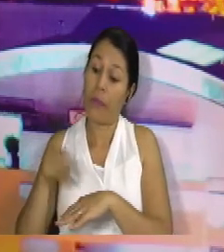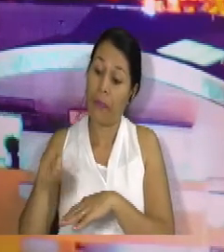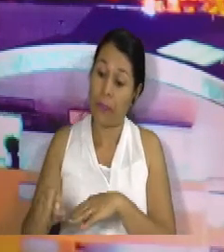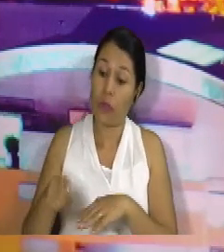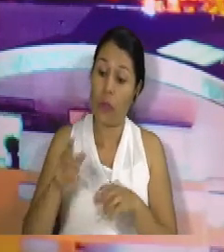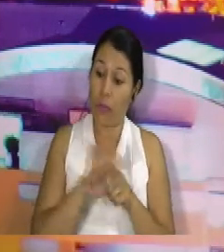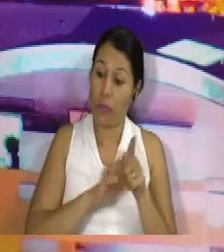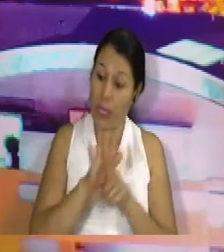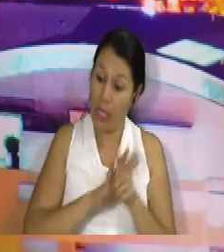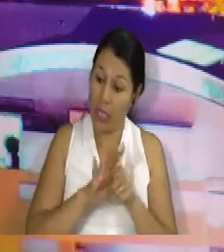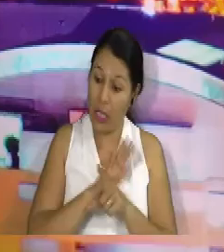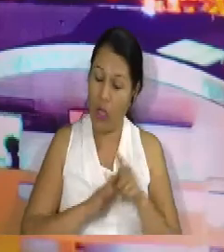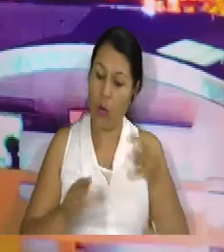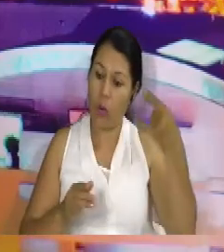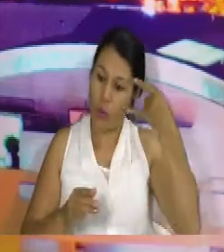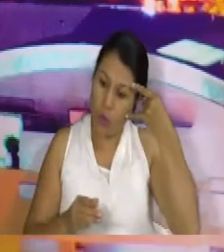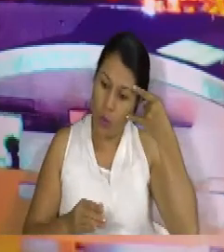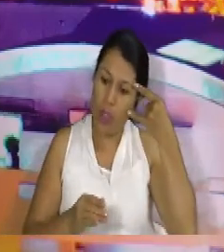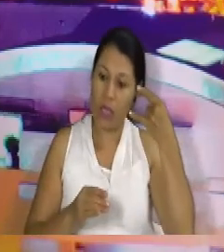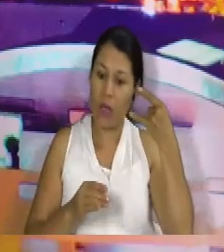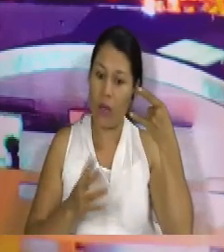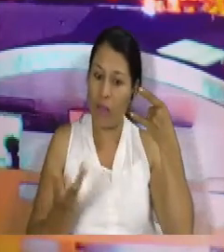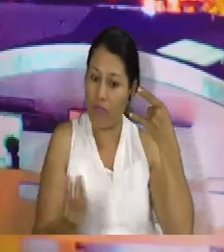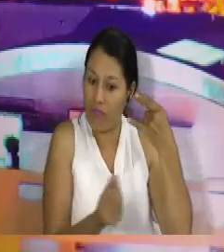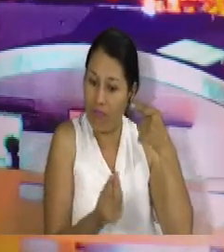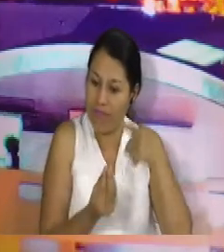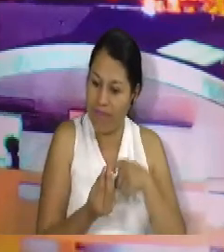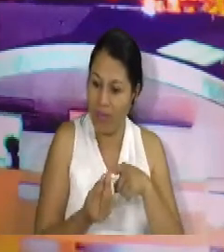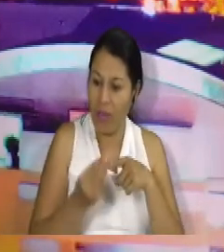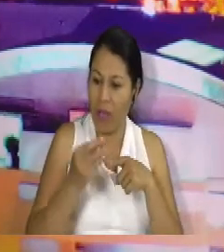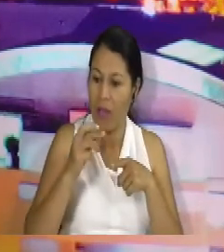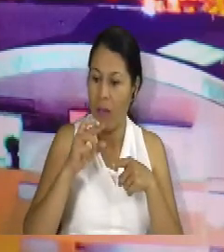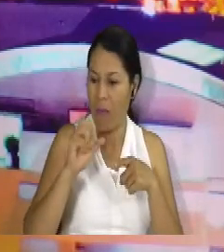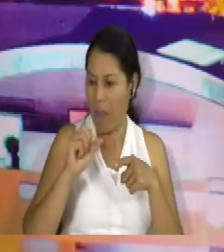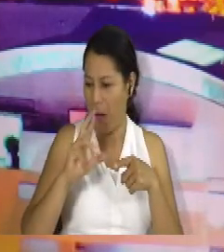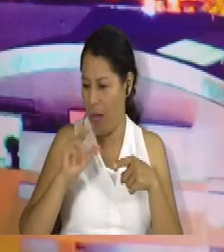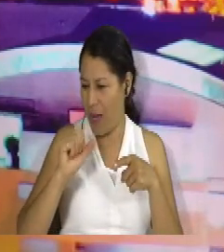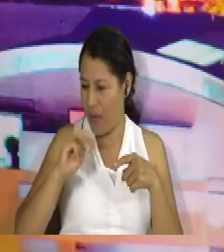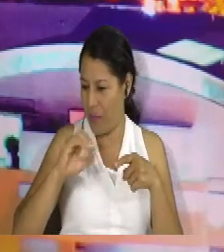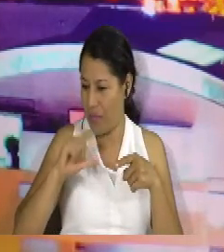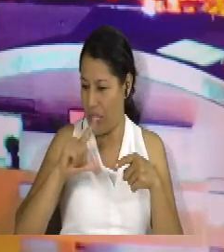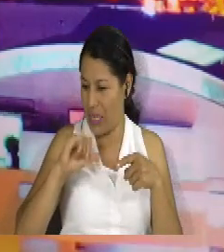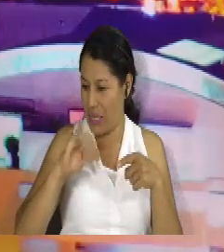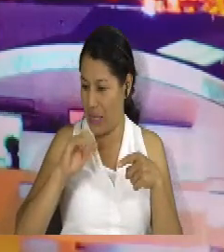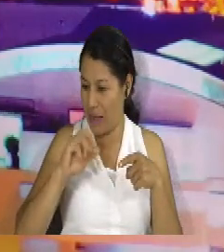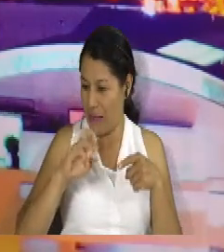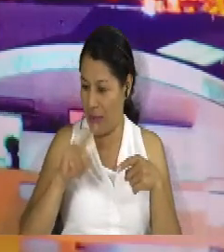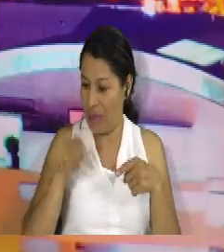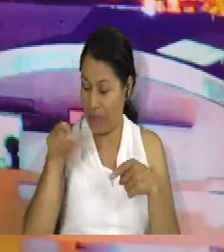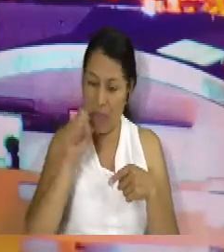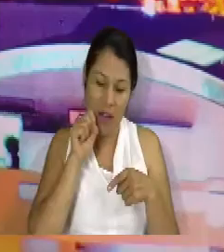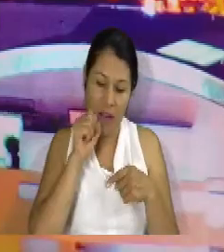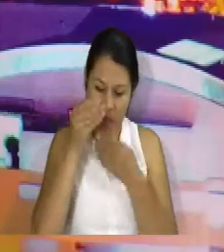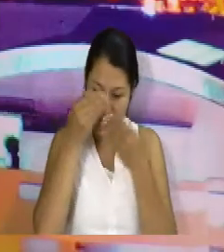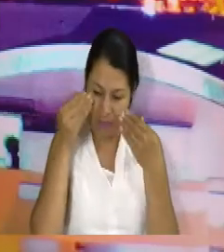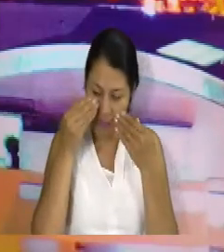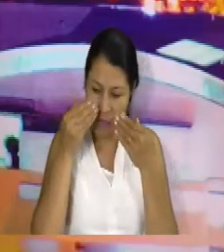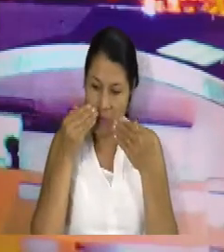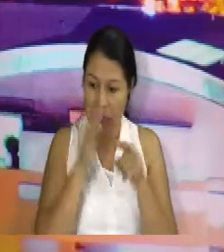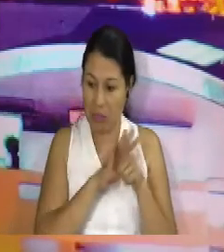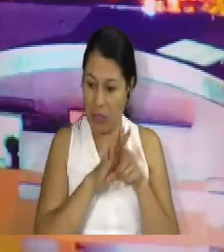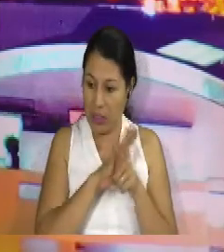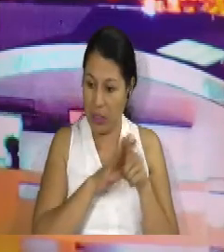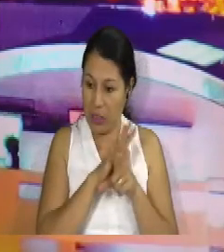Barranca. Nadie ha querido denunciar eso. Por favor. Le dije, bueno, mándelo, porque si eso es